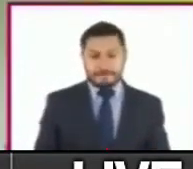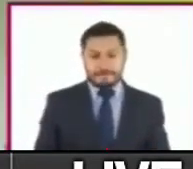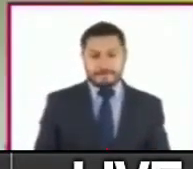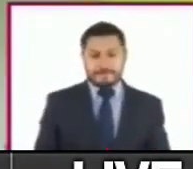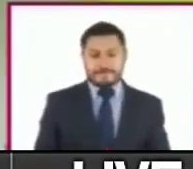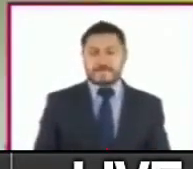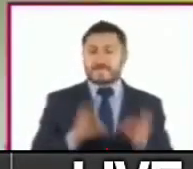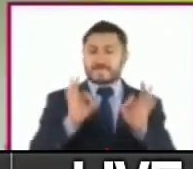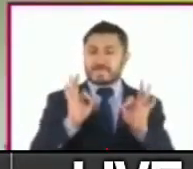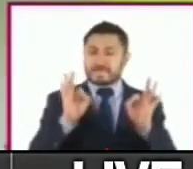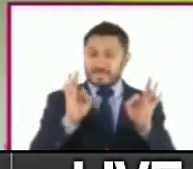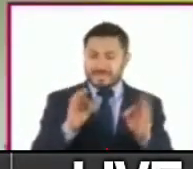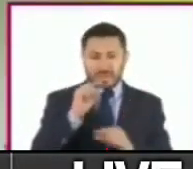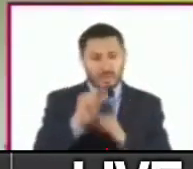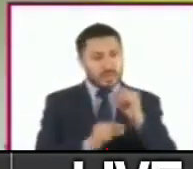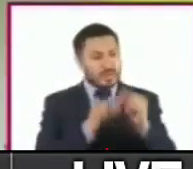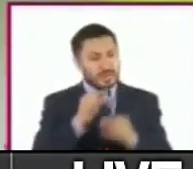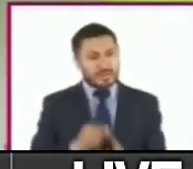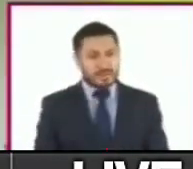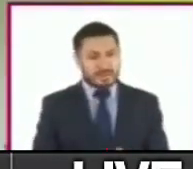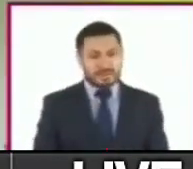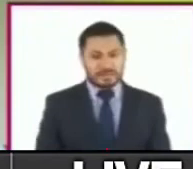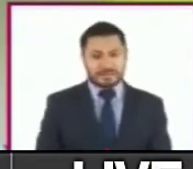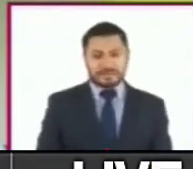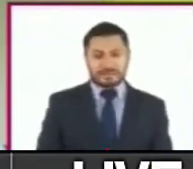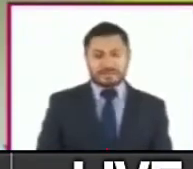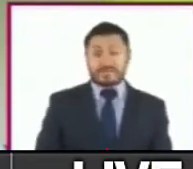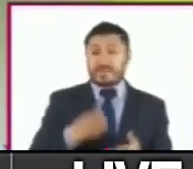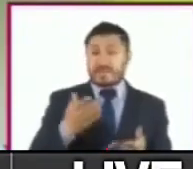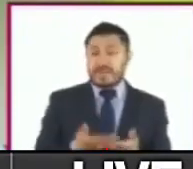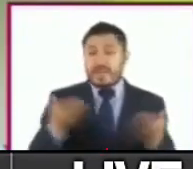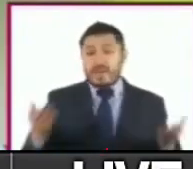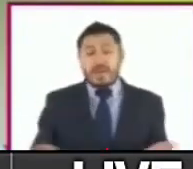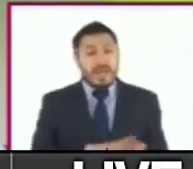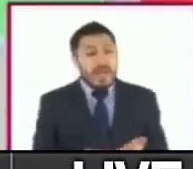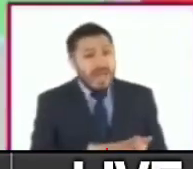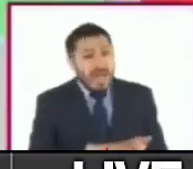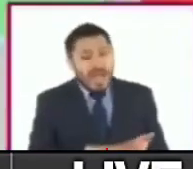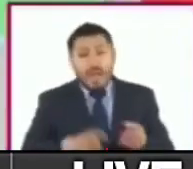Muy bien, Carmina. Siguiente, casilla verde agua.